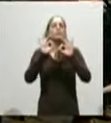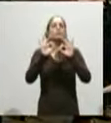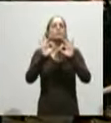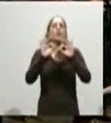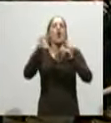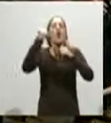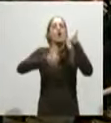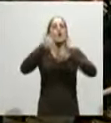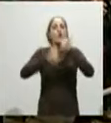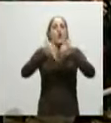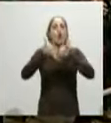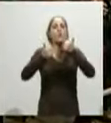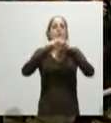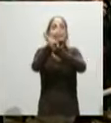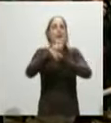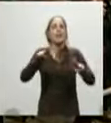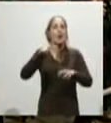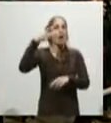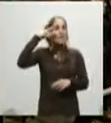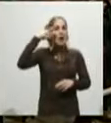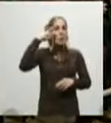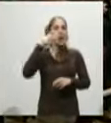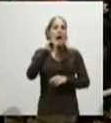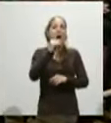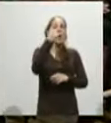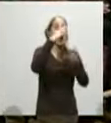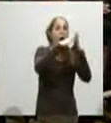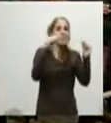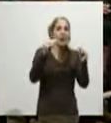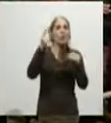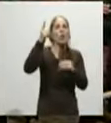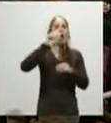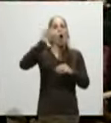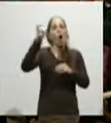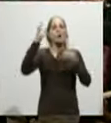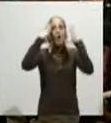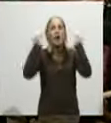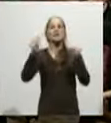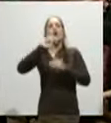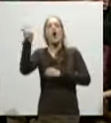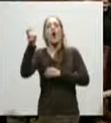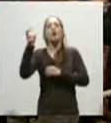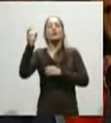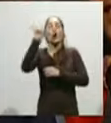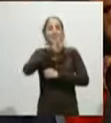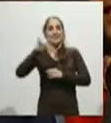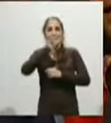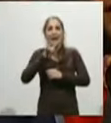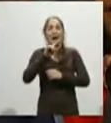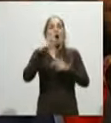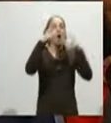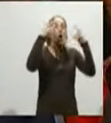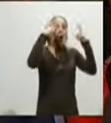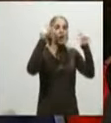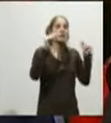Y había un drag queen andaluz, un drag queen holandés y un drag queen de Canarias. Sí. Y el holandés le preguntaron, ¿cómo se llama usted? Y si